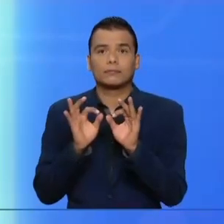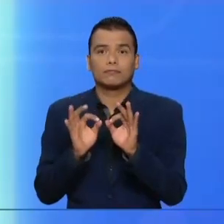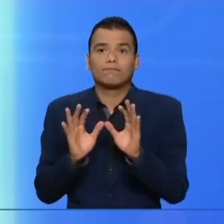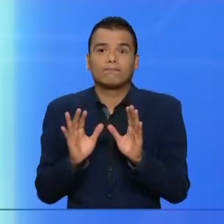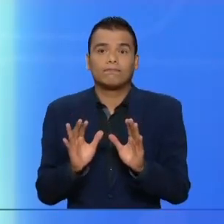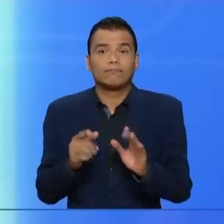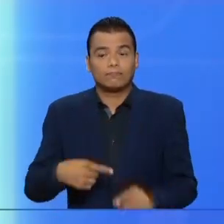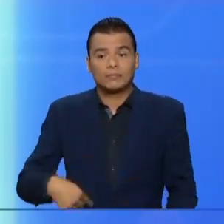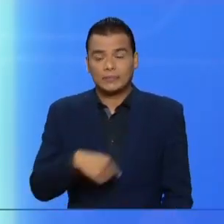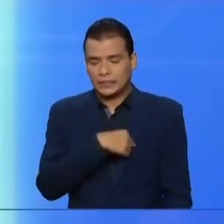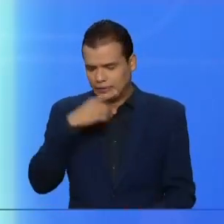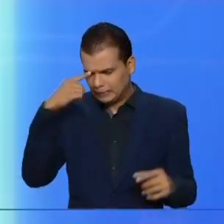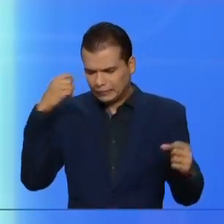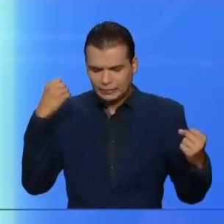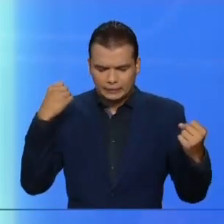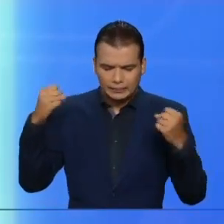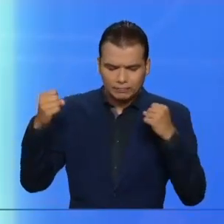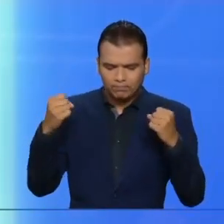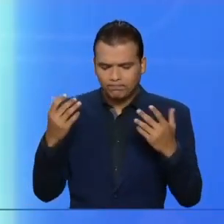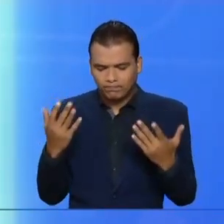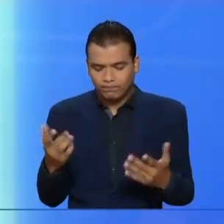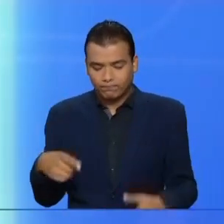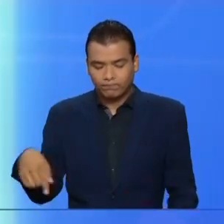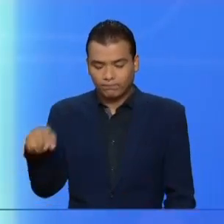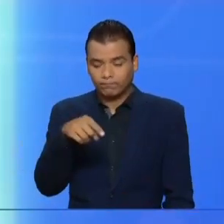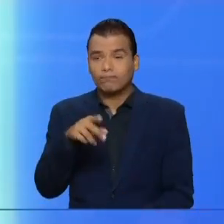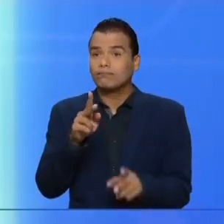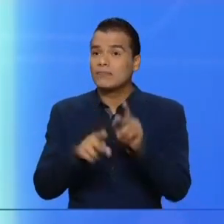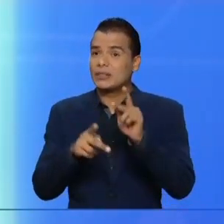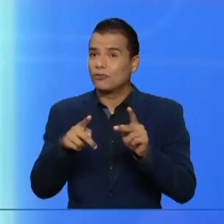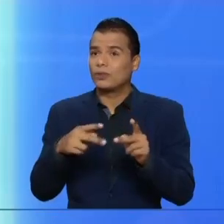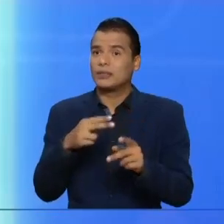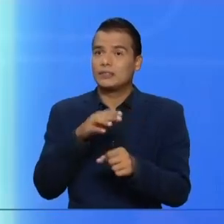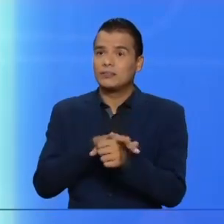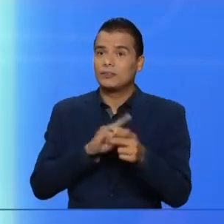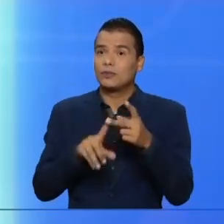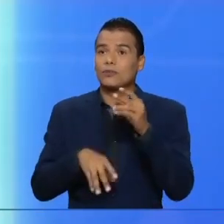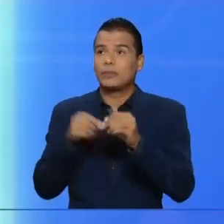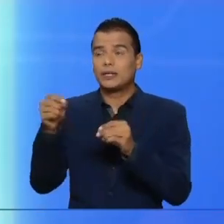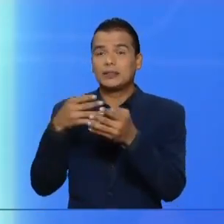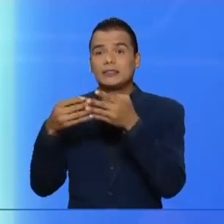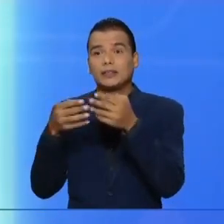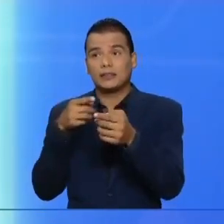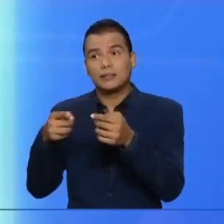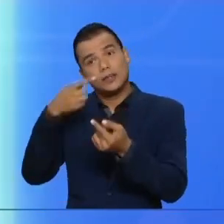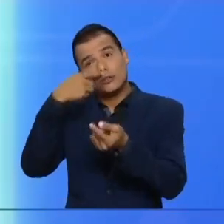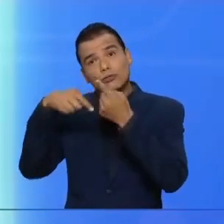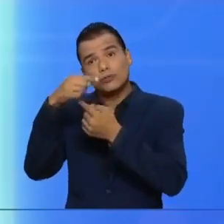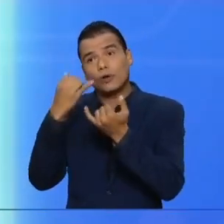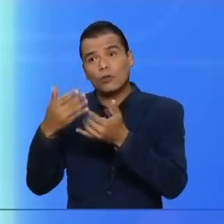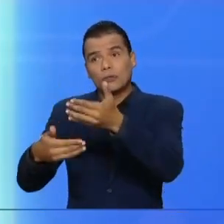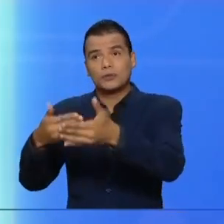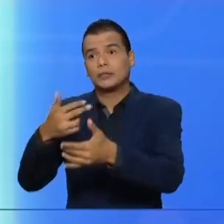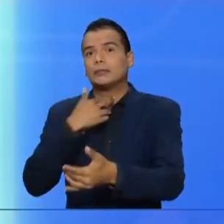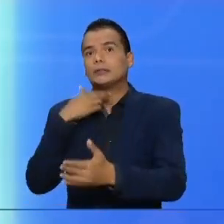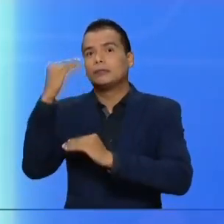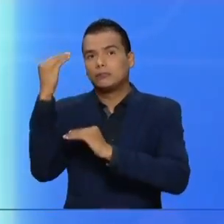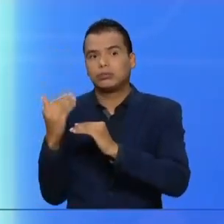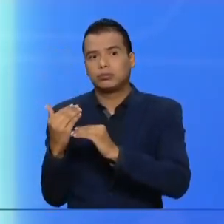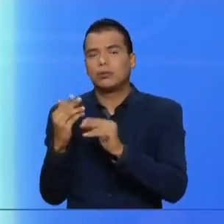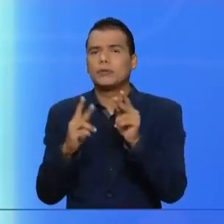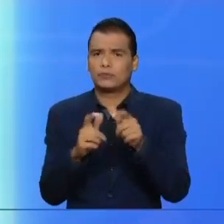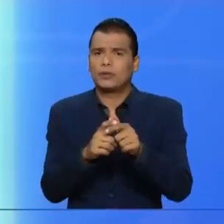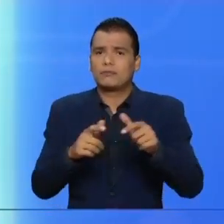Pues nos preocupa mucho cómo se ha visto afectado el turismo en el archipiélago de San Andrés, uno de los destinos favoritos de los